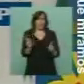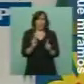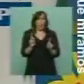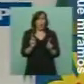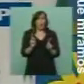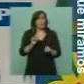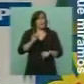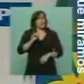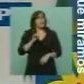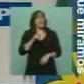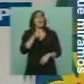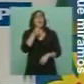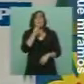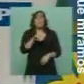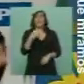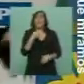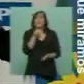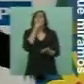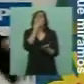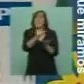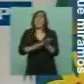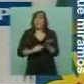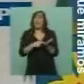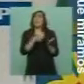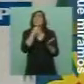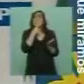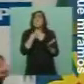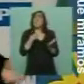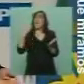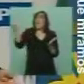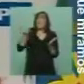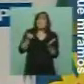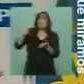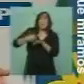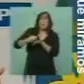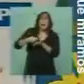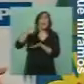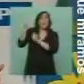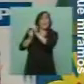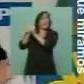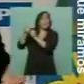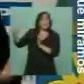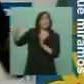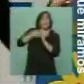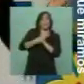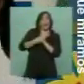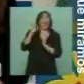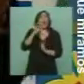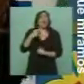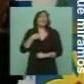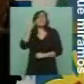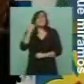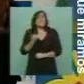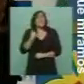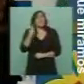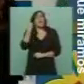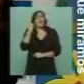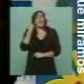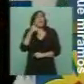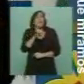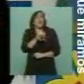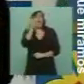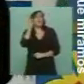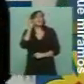manifestar si reciben dinero de alguna empresa o si tienen alguna inclinación política por ejemplo en Estados